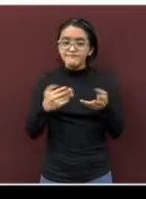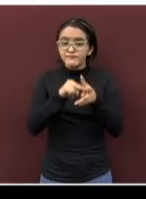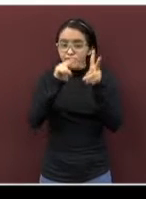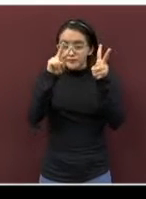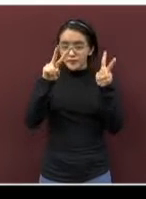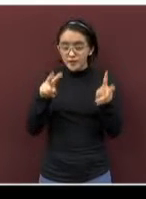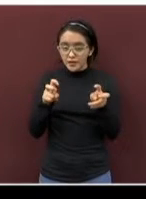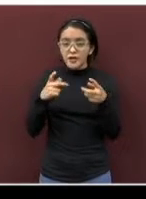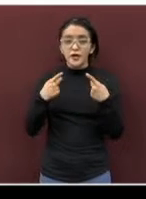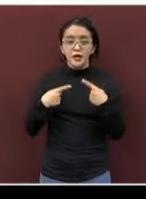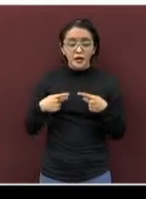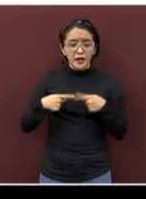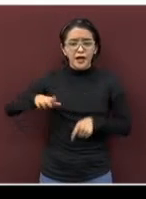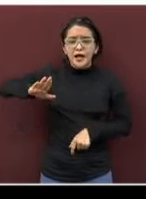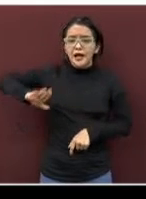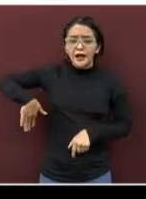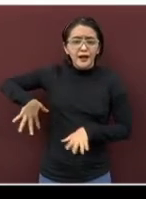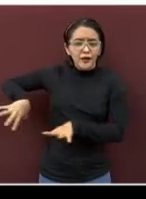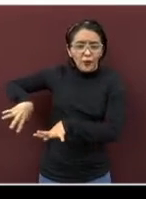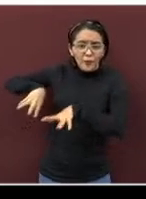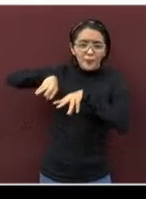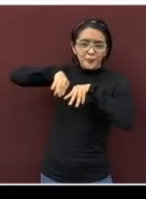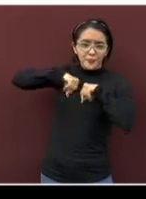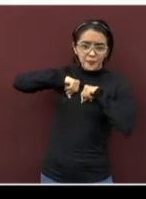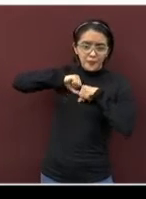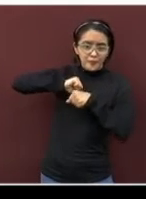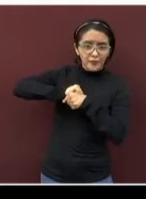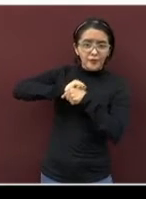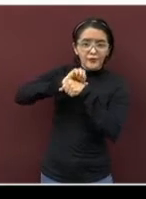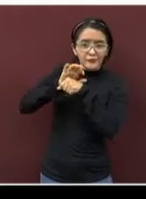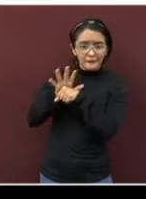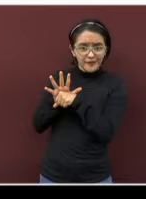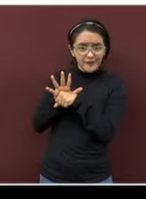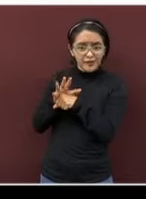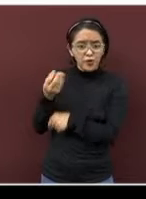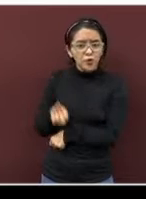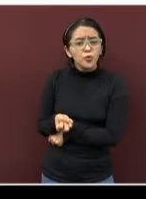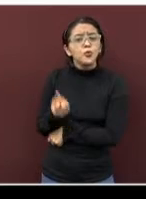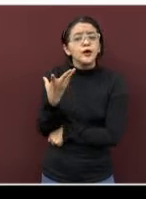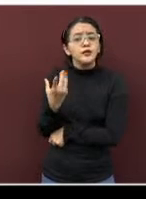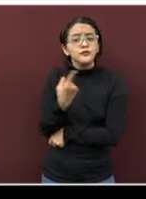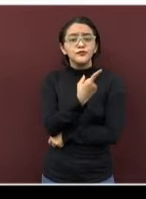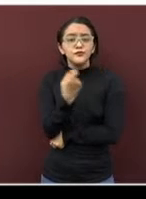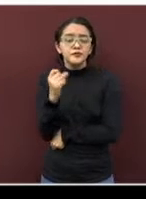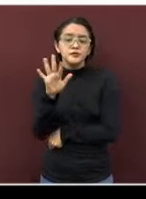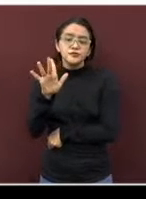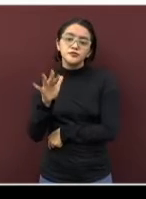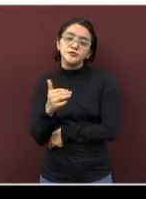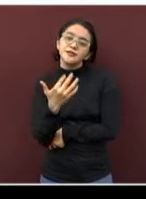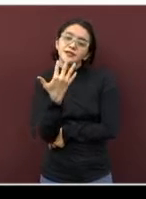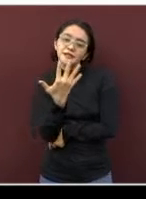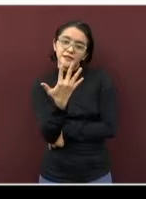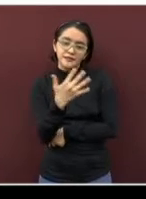que recientemente han desarrollado la cob y 19 son 155